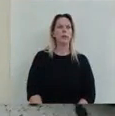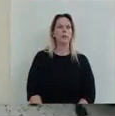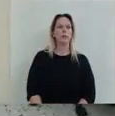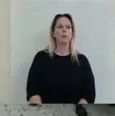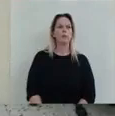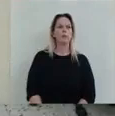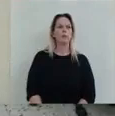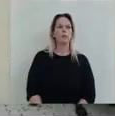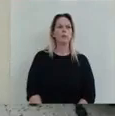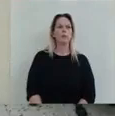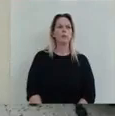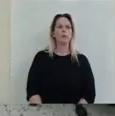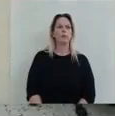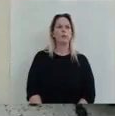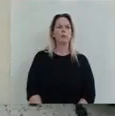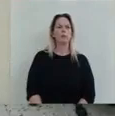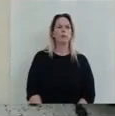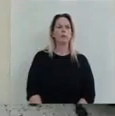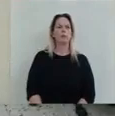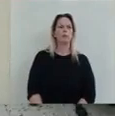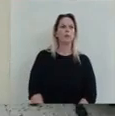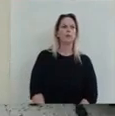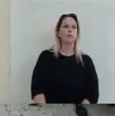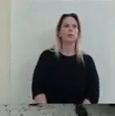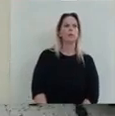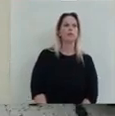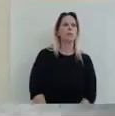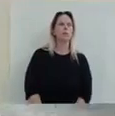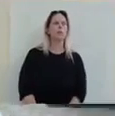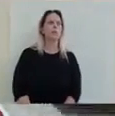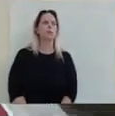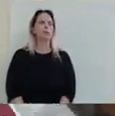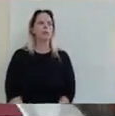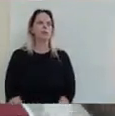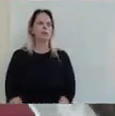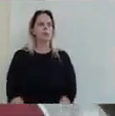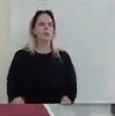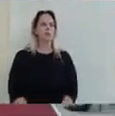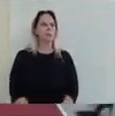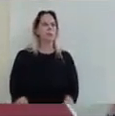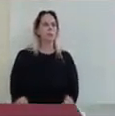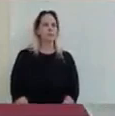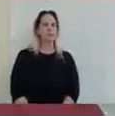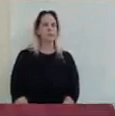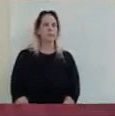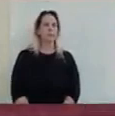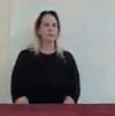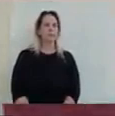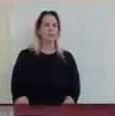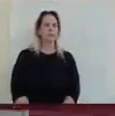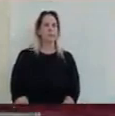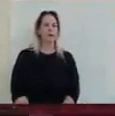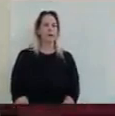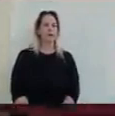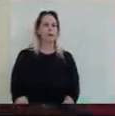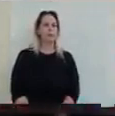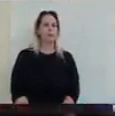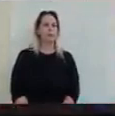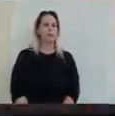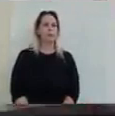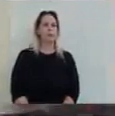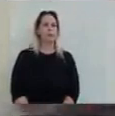Quisiera leer el artículo al que hizo mención el concejal Vizqui, para que nos quede claro a todos los compañeros. Dice, el artículo 46